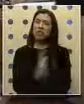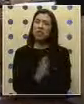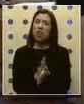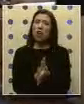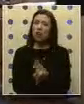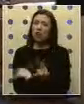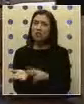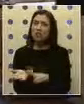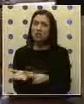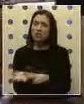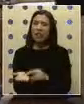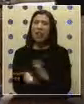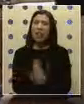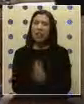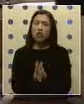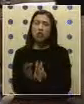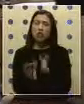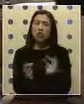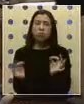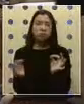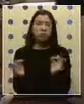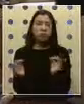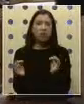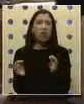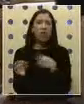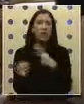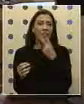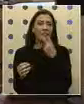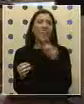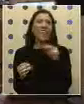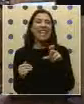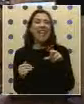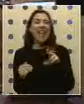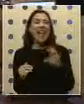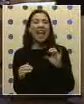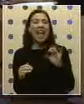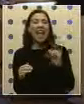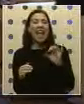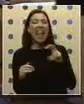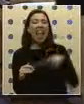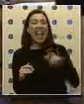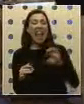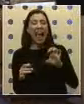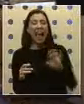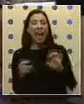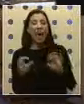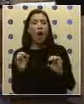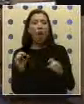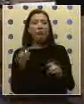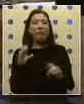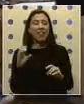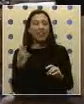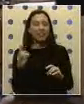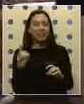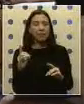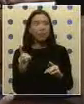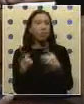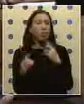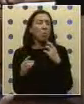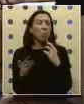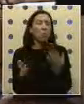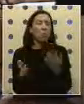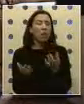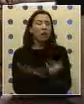es cierto, si todas estas maravillas que vendemos en ICARE, la ENADE, la OECD son verdad, ¿por qué